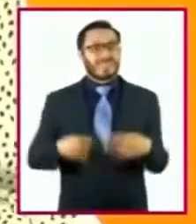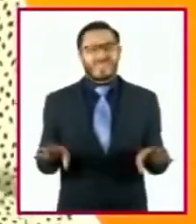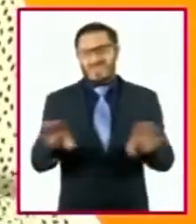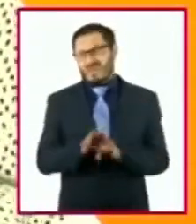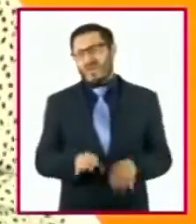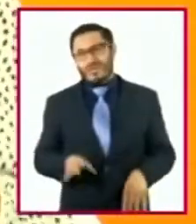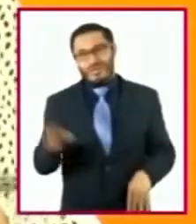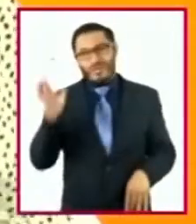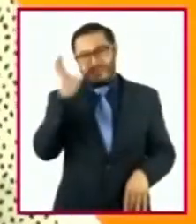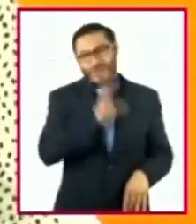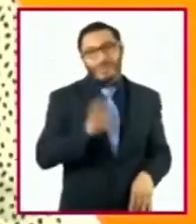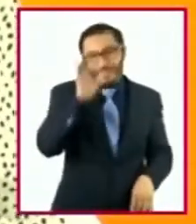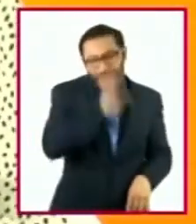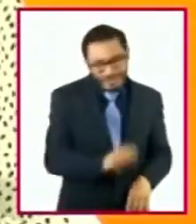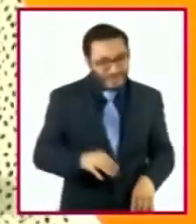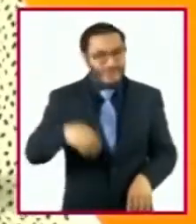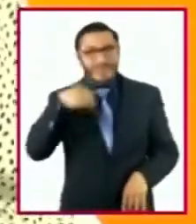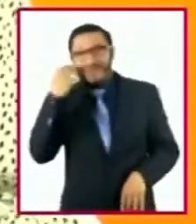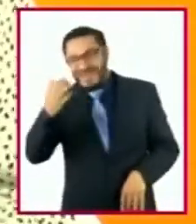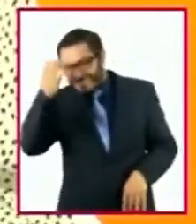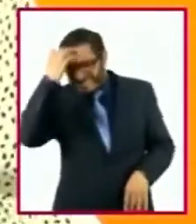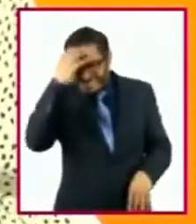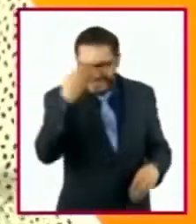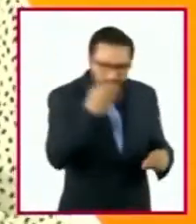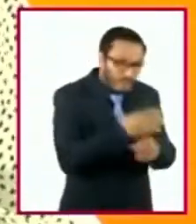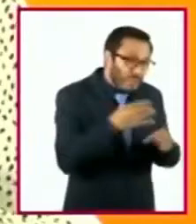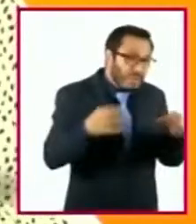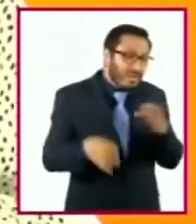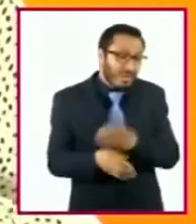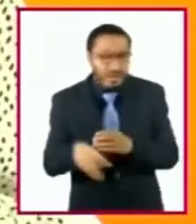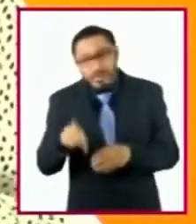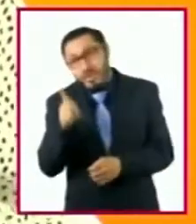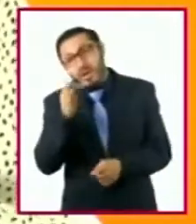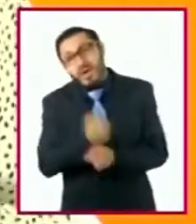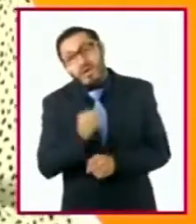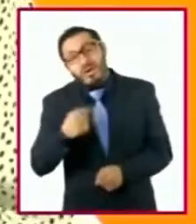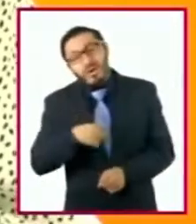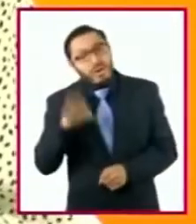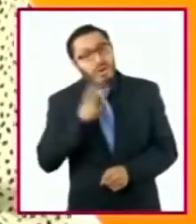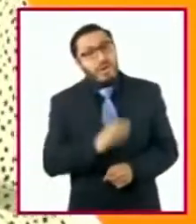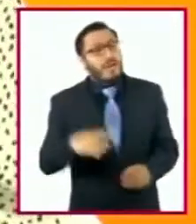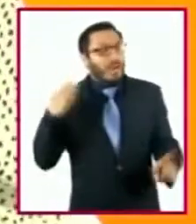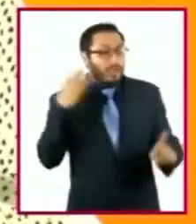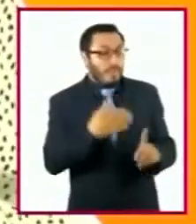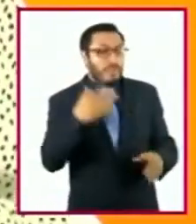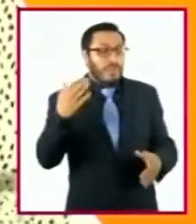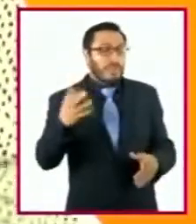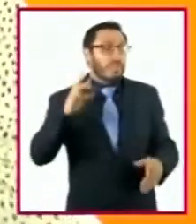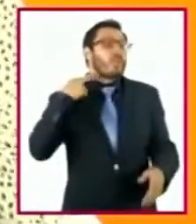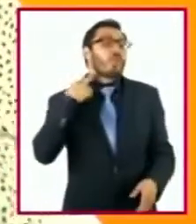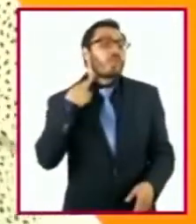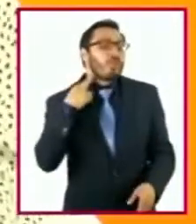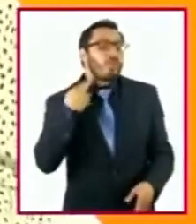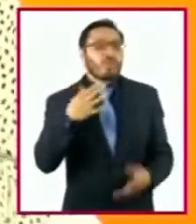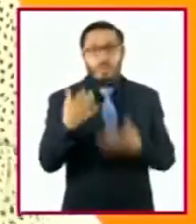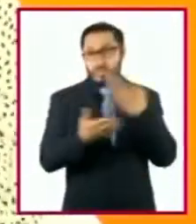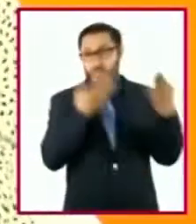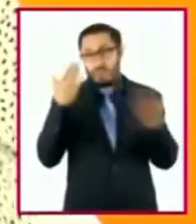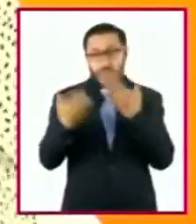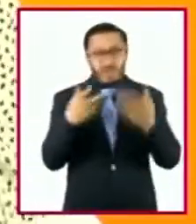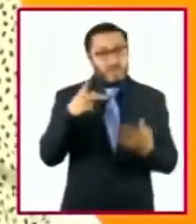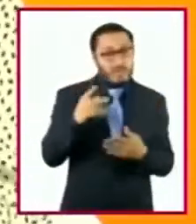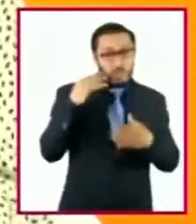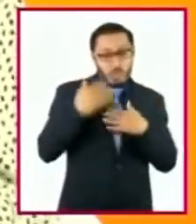donde queremos conocer muchísimas cosas. Así que en este momento puedo querer estudiar robótica, pero más adelante cuando